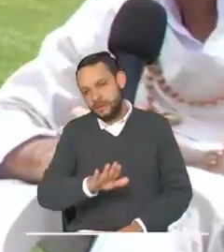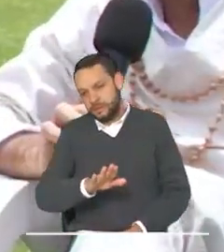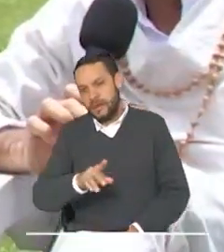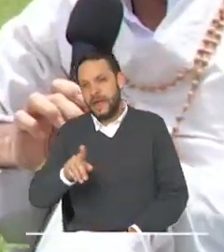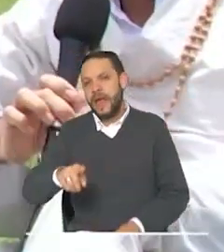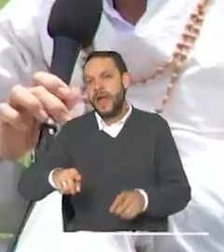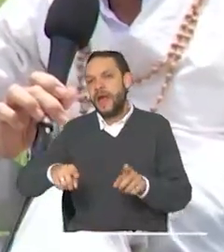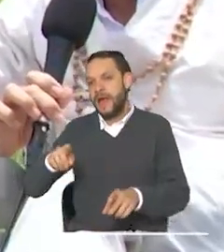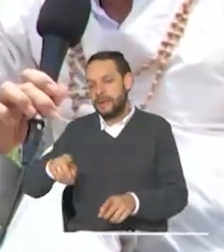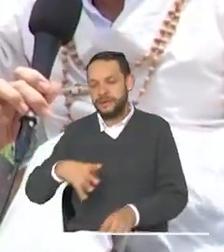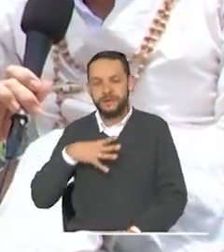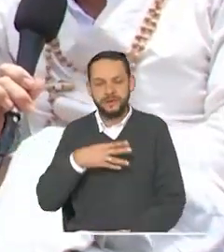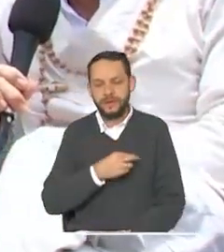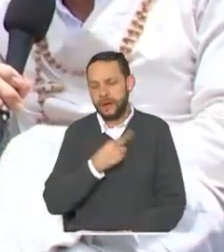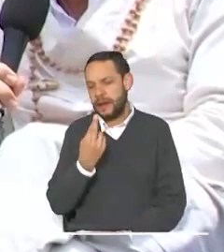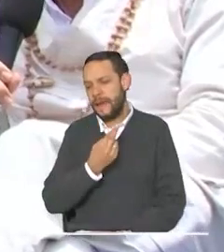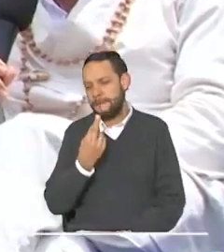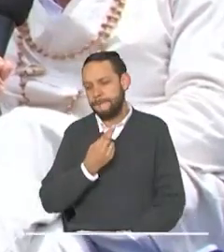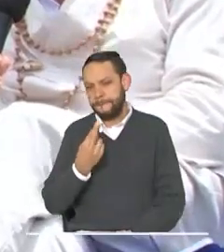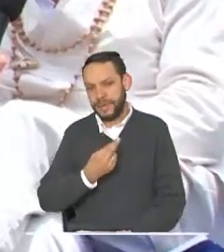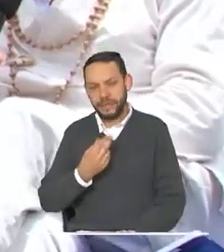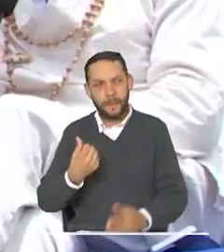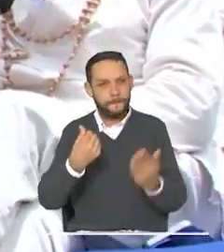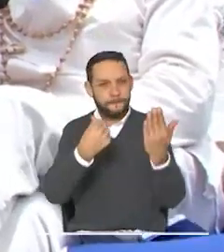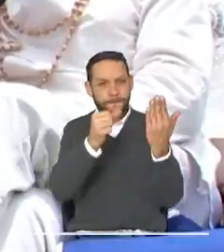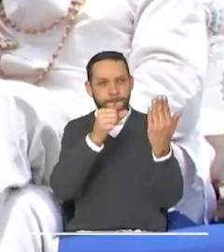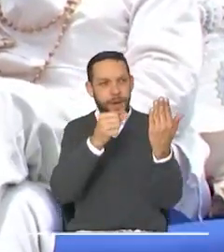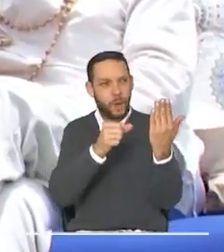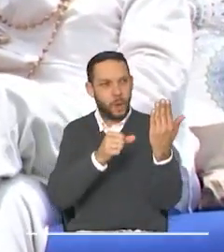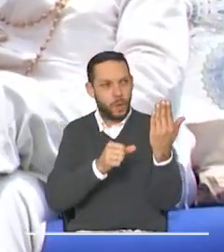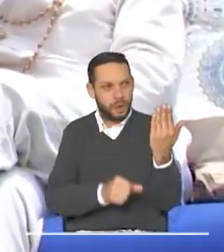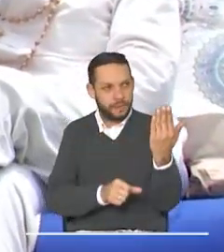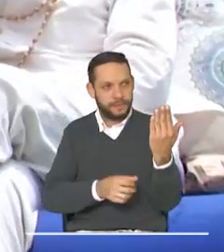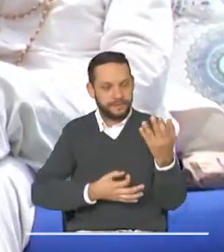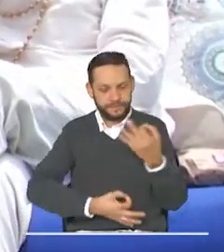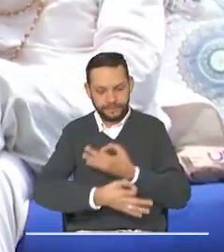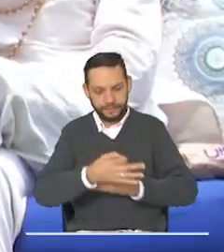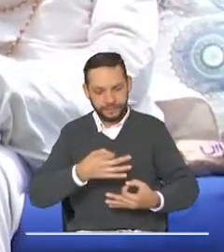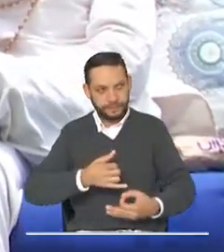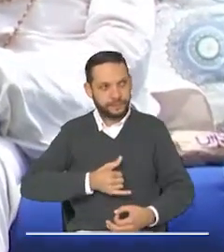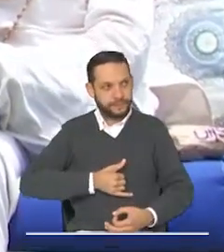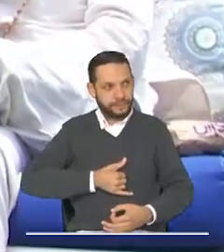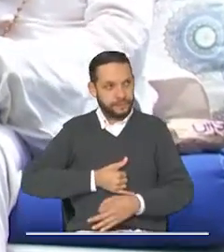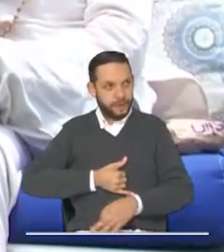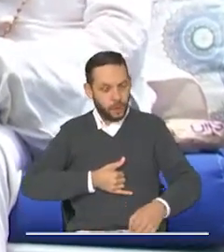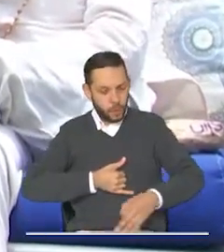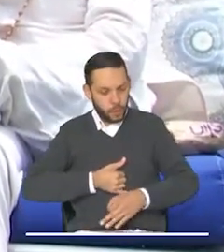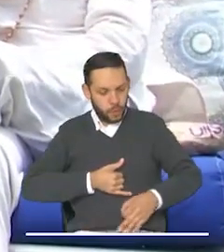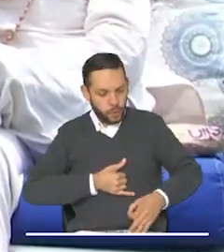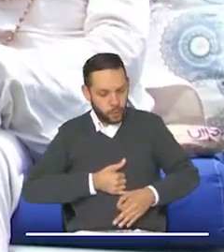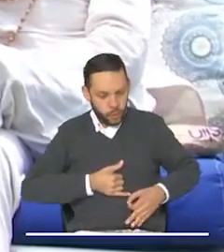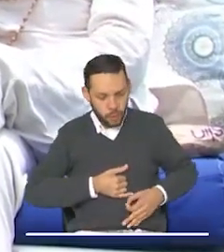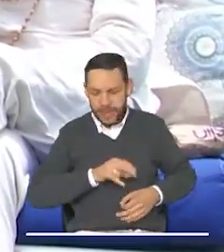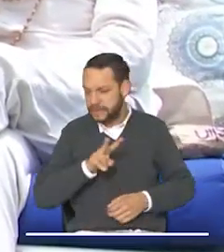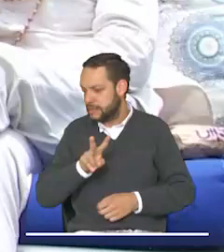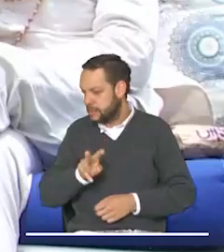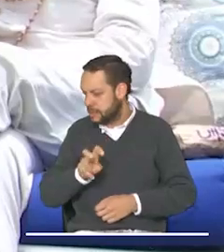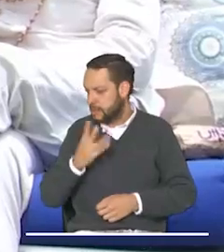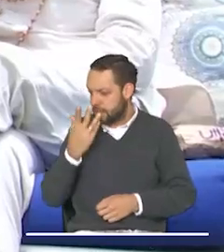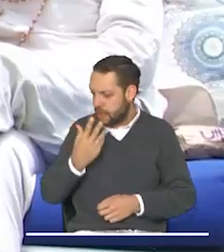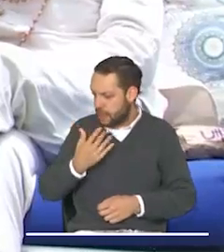nos han escuchado Hablar a nosotros que tenemos un programa de cambio metabólico siete días ese es un programa